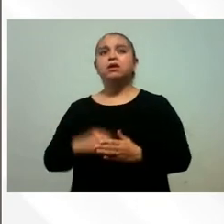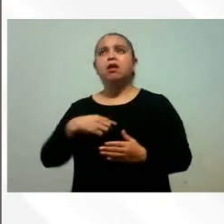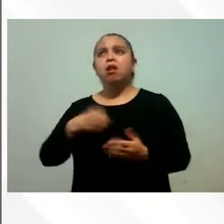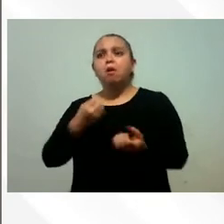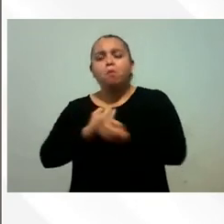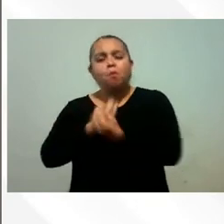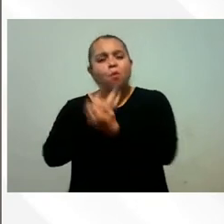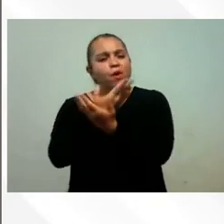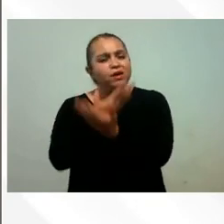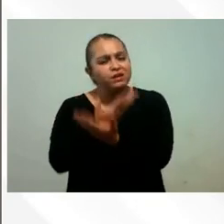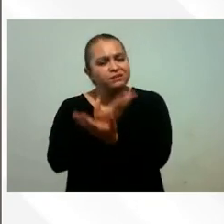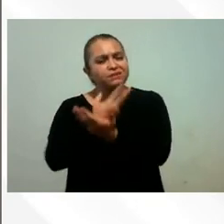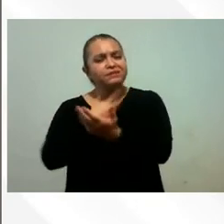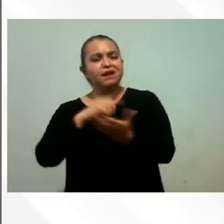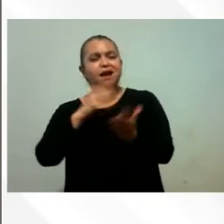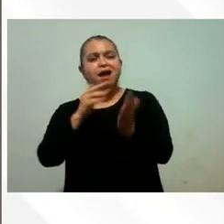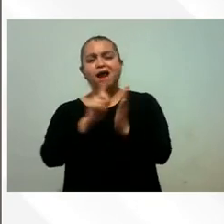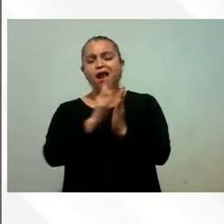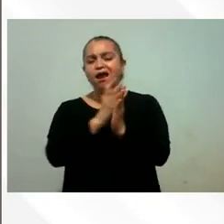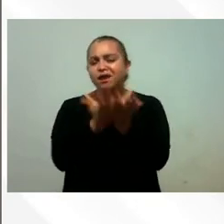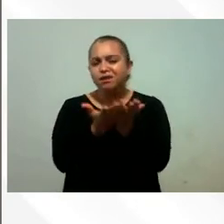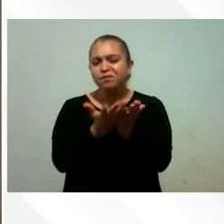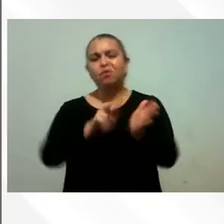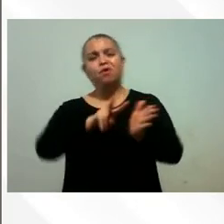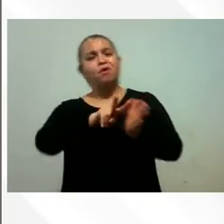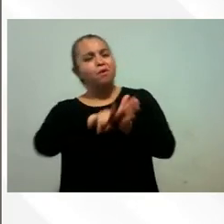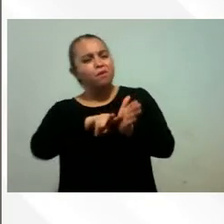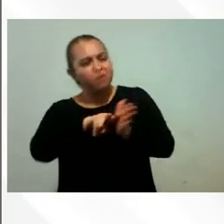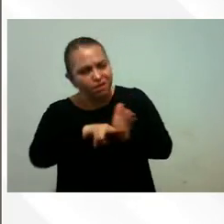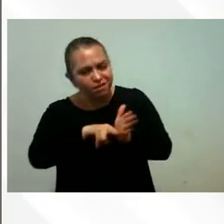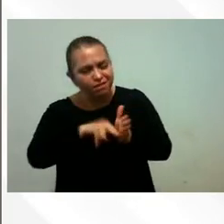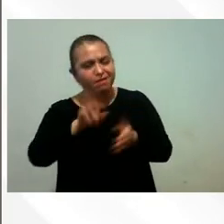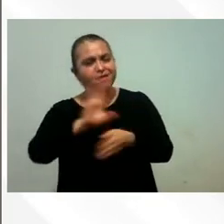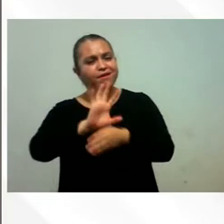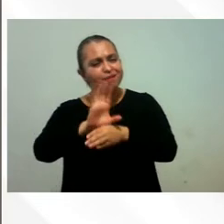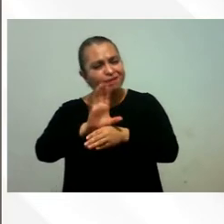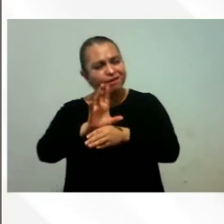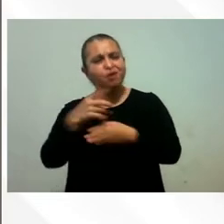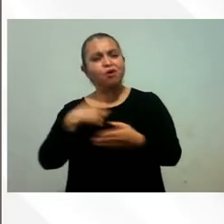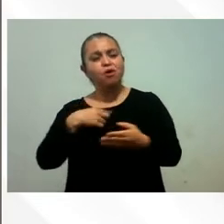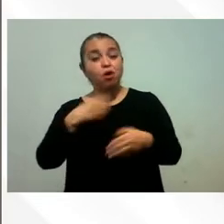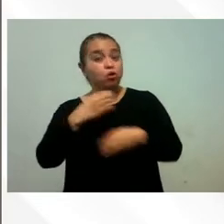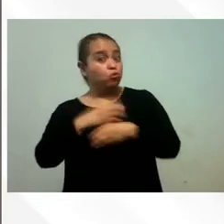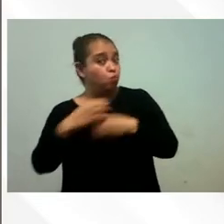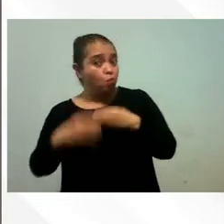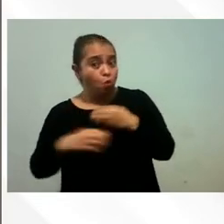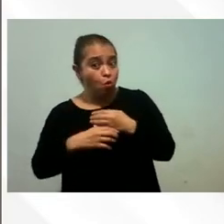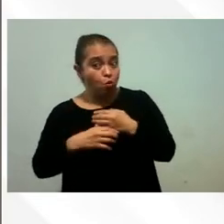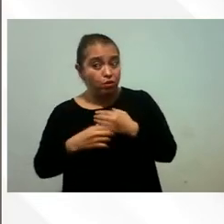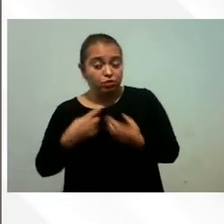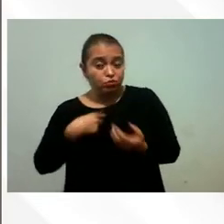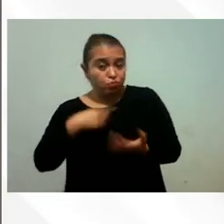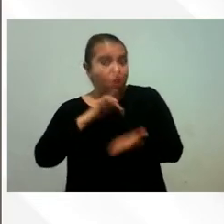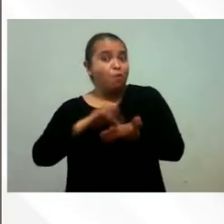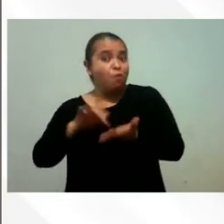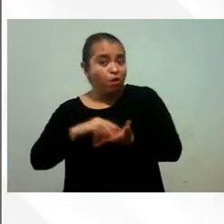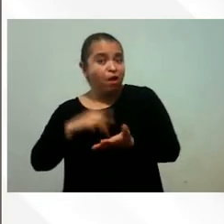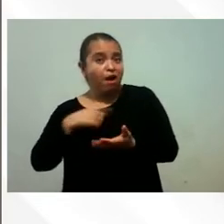los cortometrajes, las imágenes. Un objeto nos puede llevar a hablar de nuestras emociones, nuestros